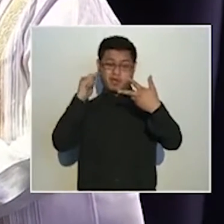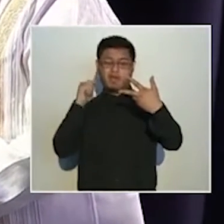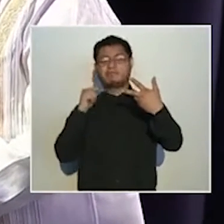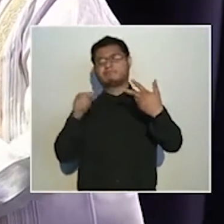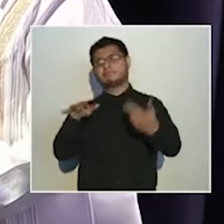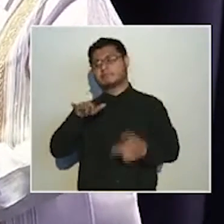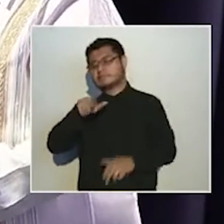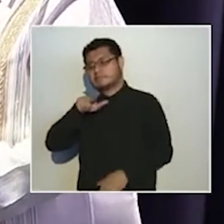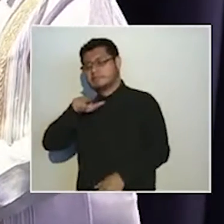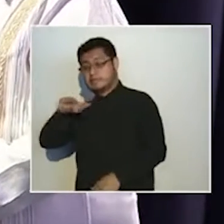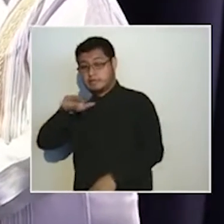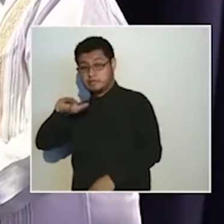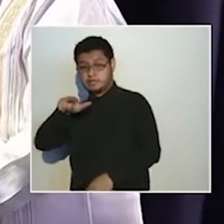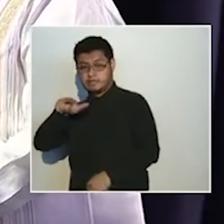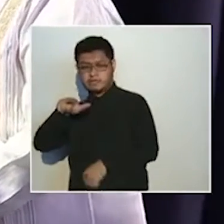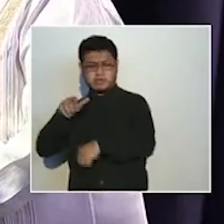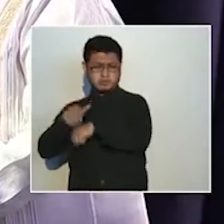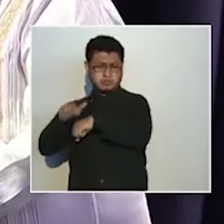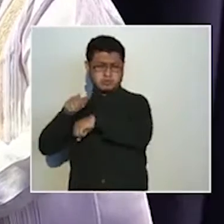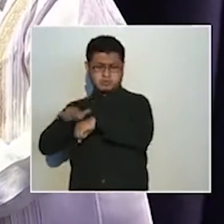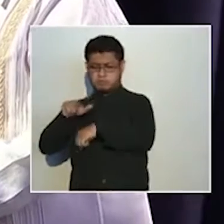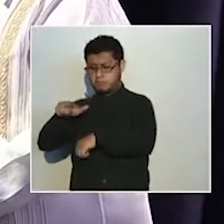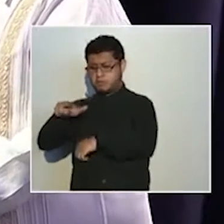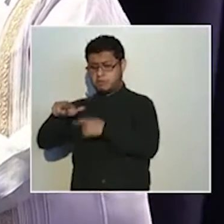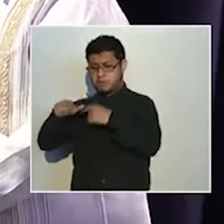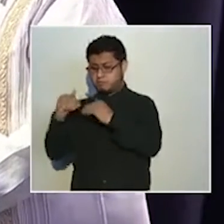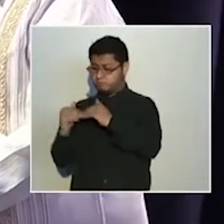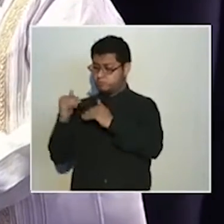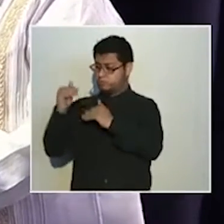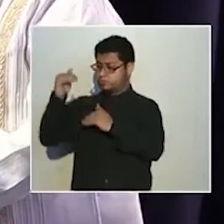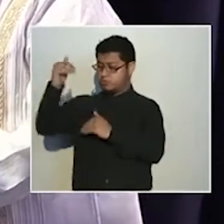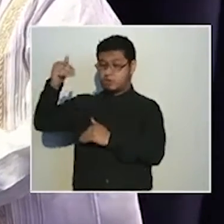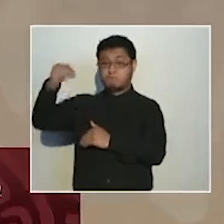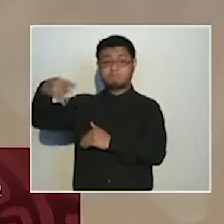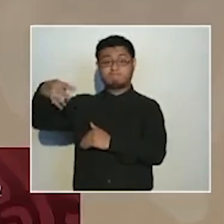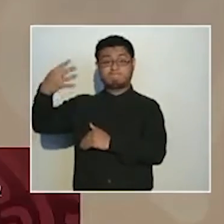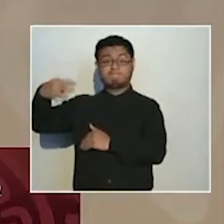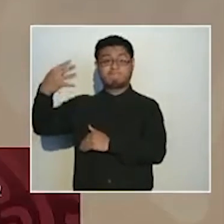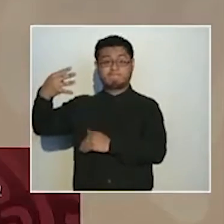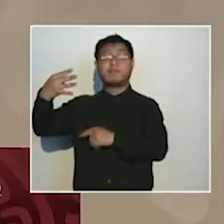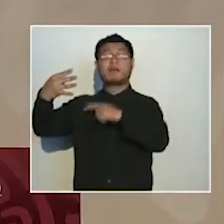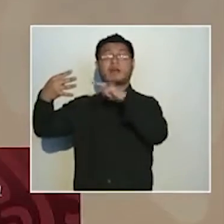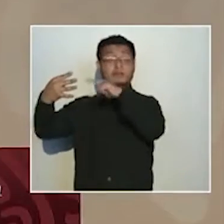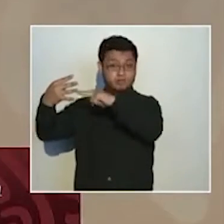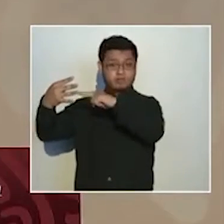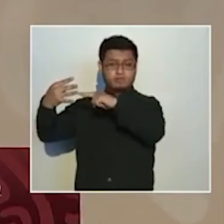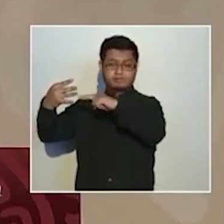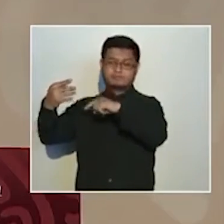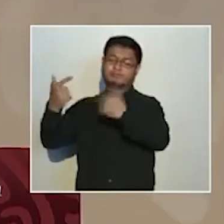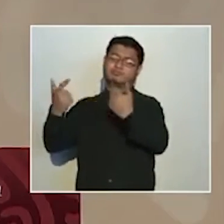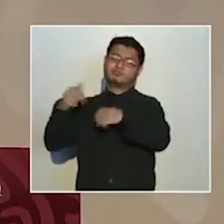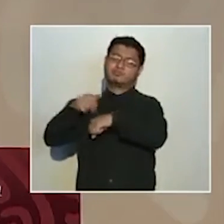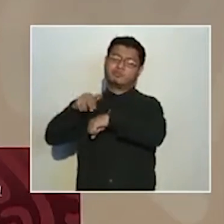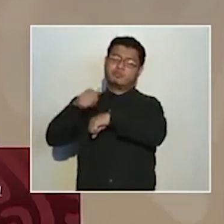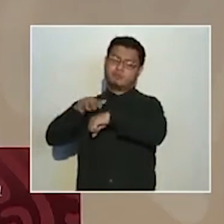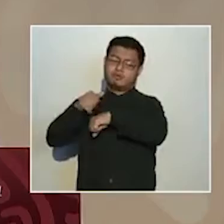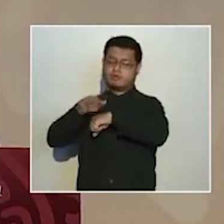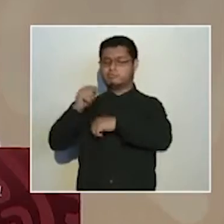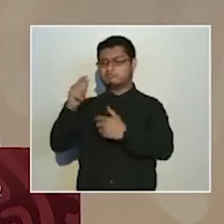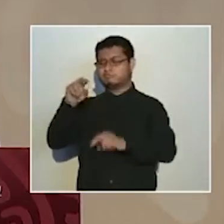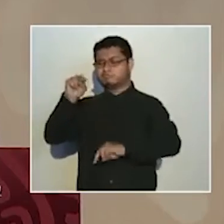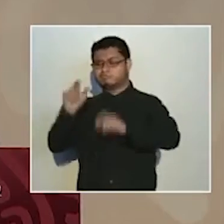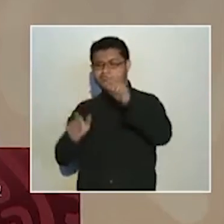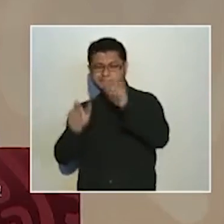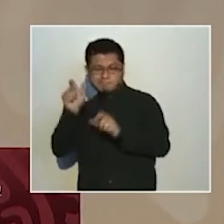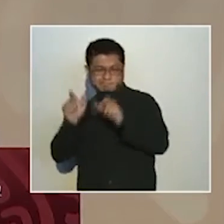17 en gasto turístico al número 14. Repito, es coyuntural mientras se sigue reponiendo la competencia de